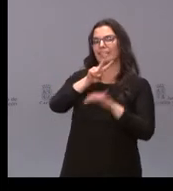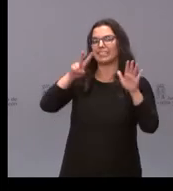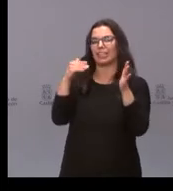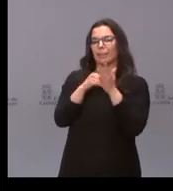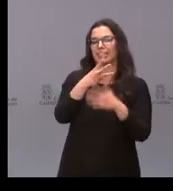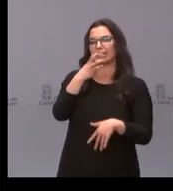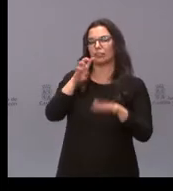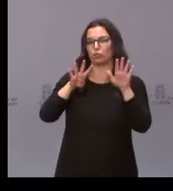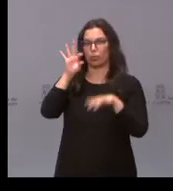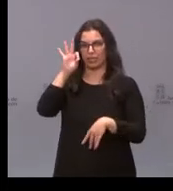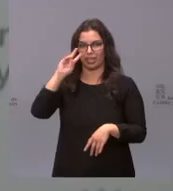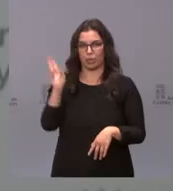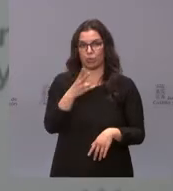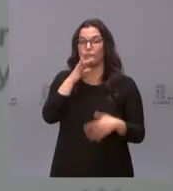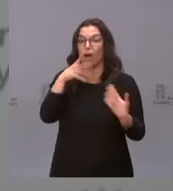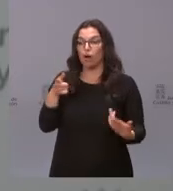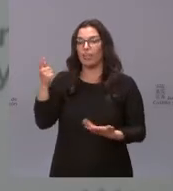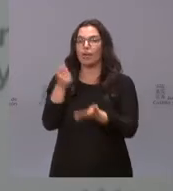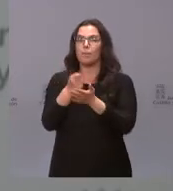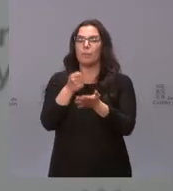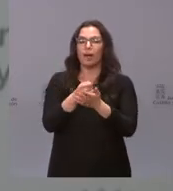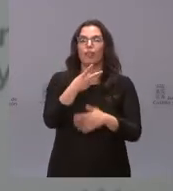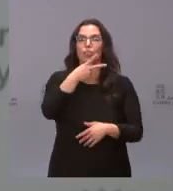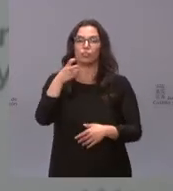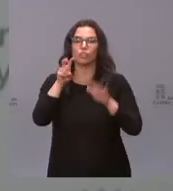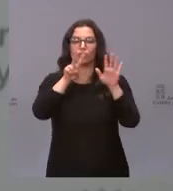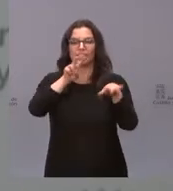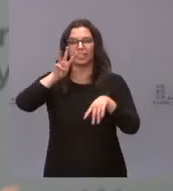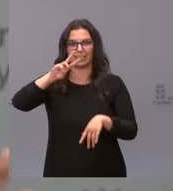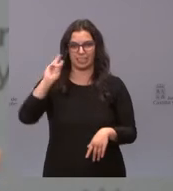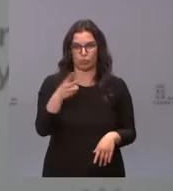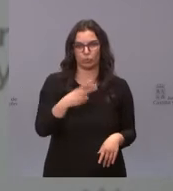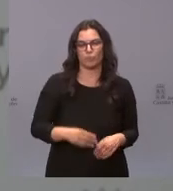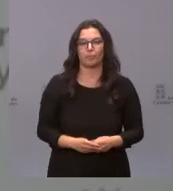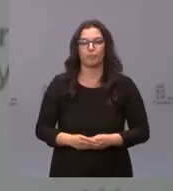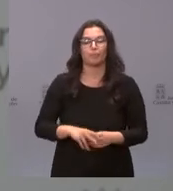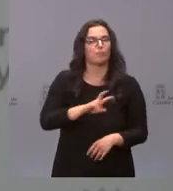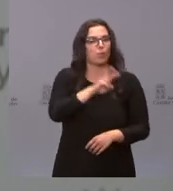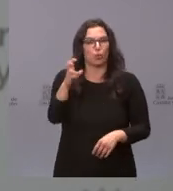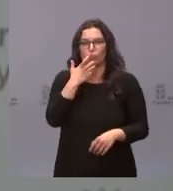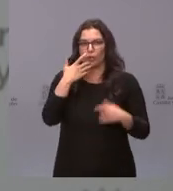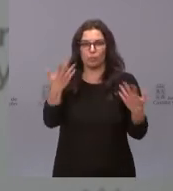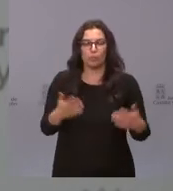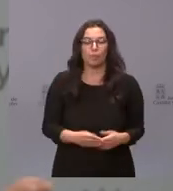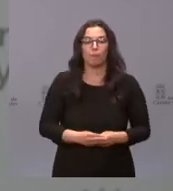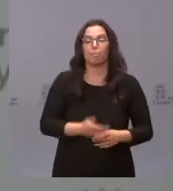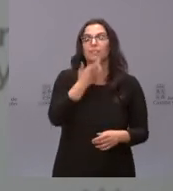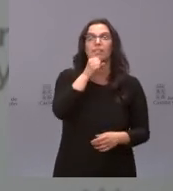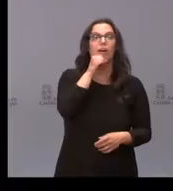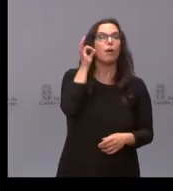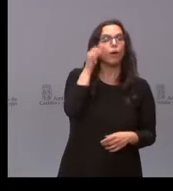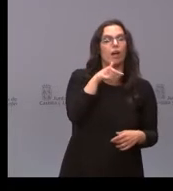390 euros ahora pagará 273 euros un siguiente supuesto por ejemplo cuando una abuela